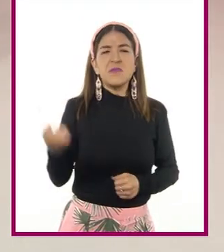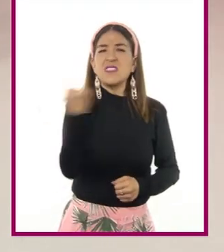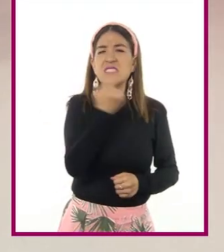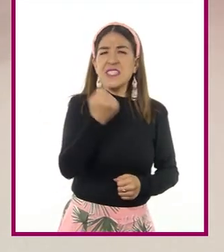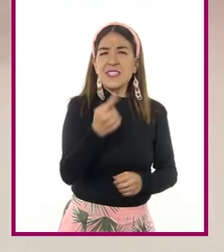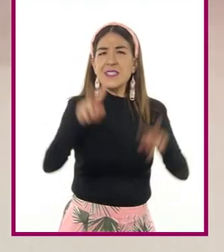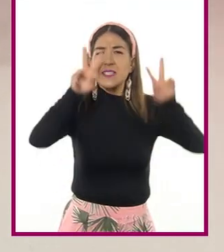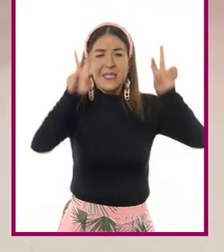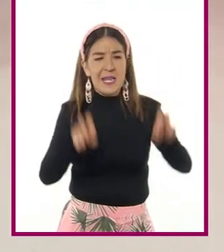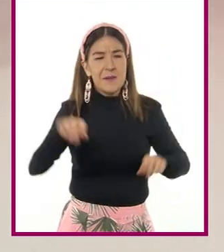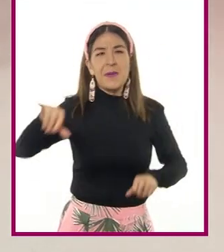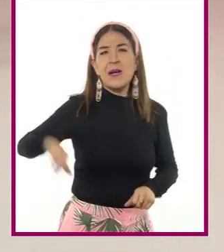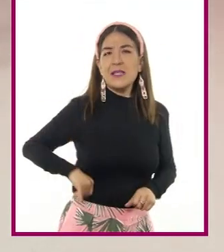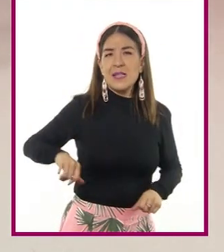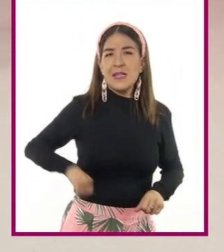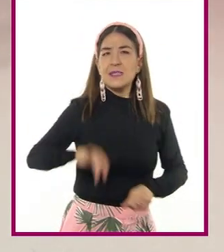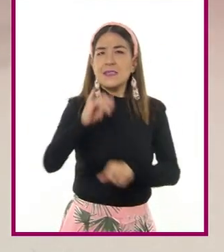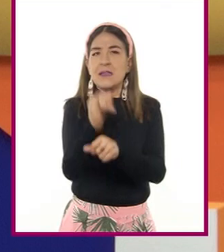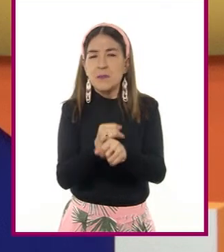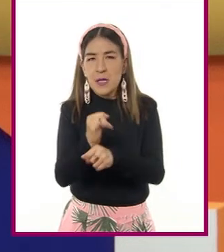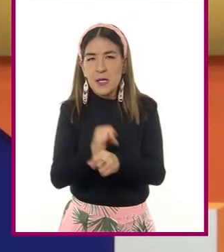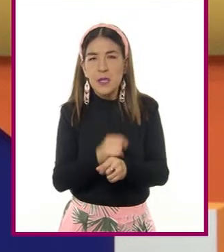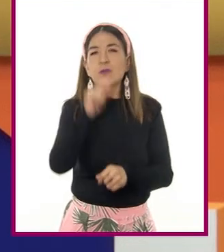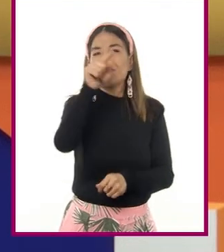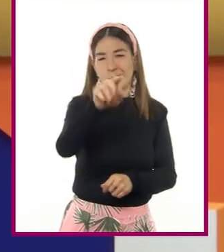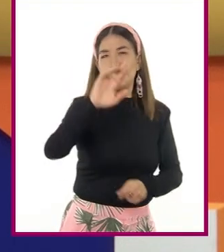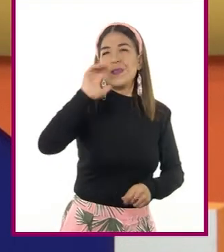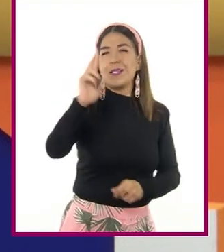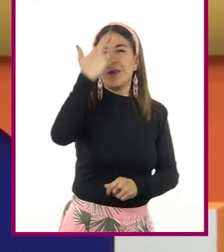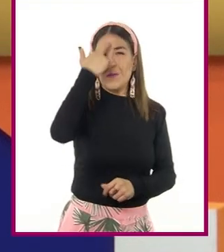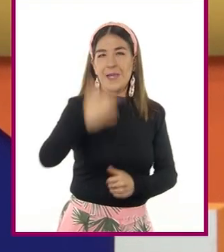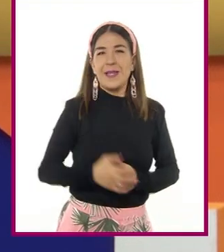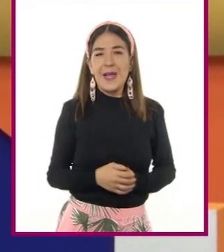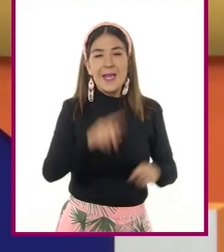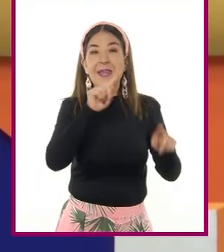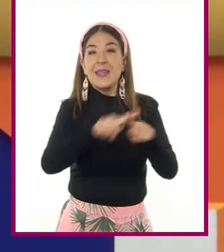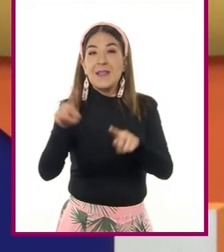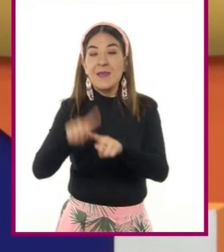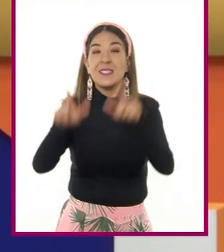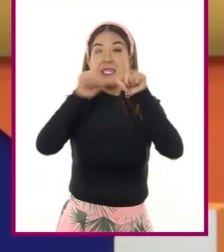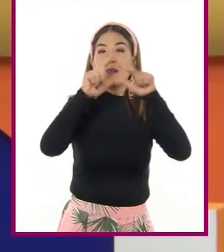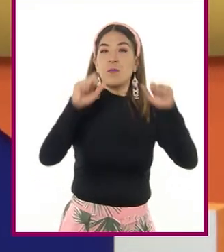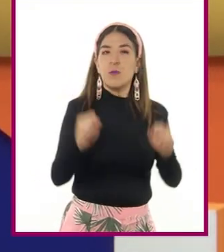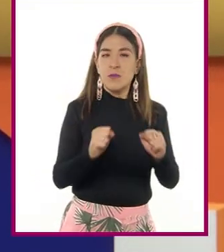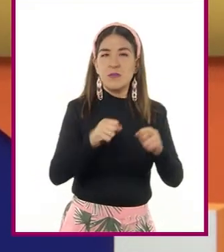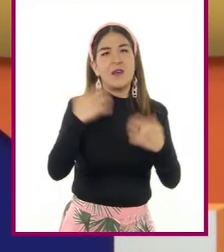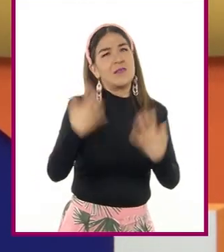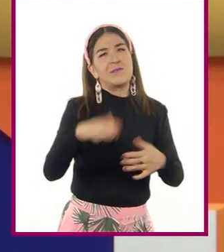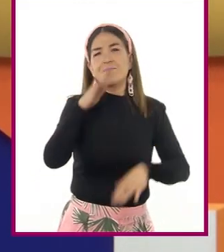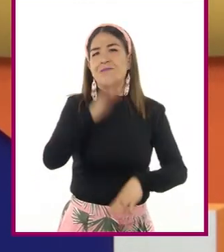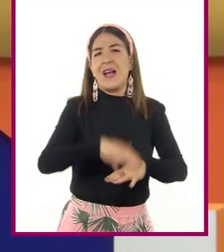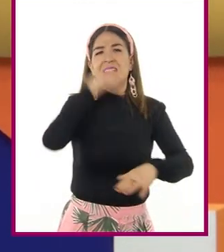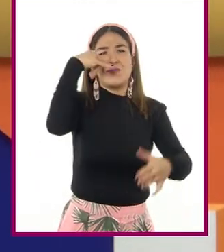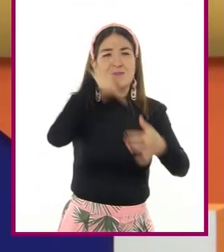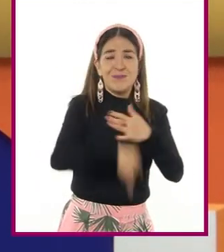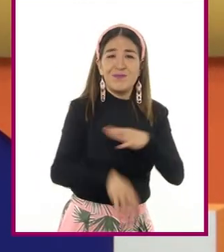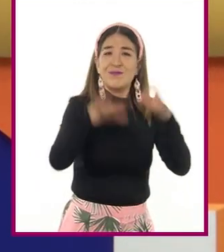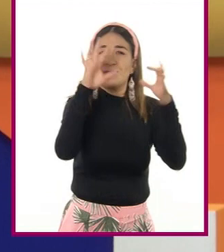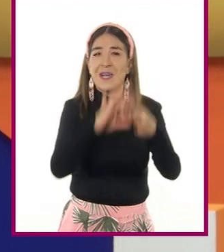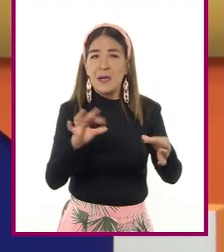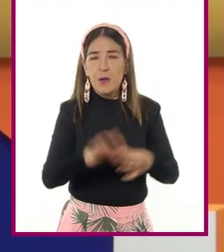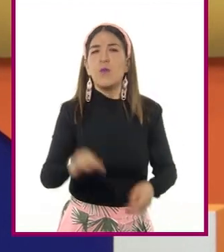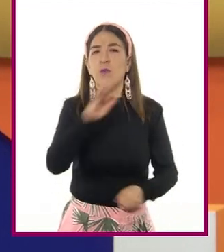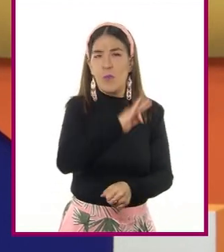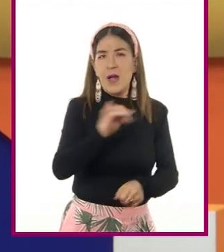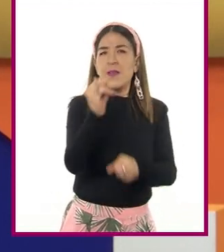nos interesa investigar? Recordemos que la diversidad lingüística es muy amplia y que podemos